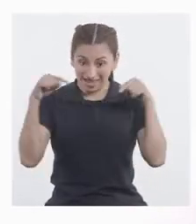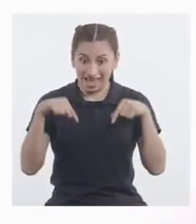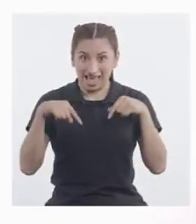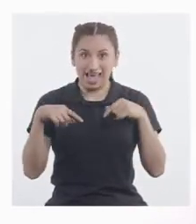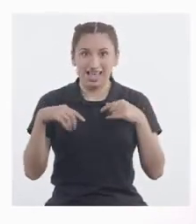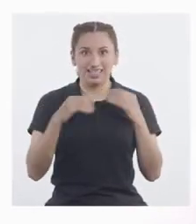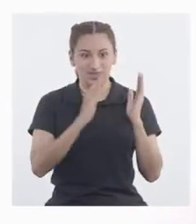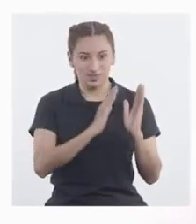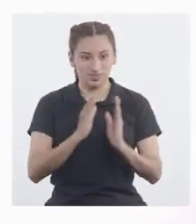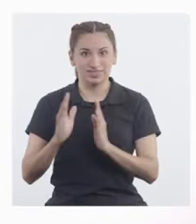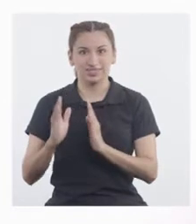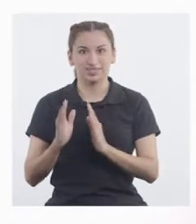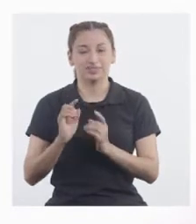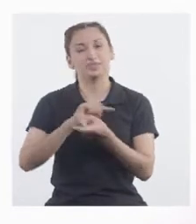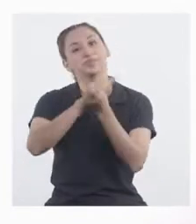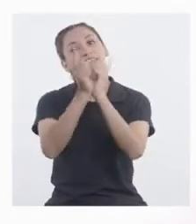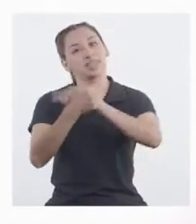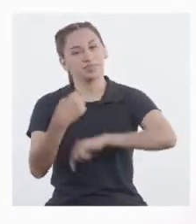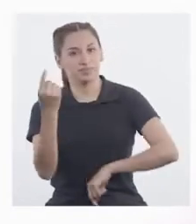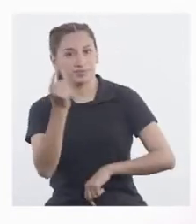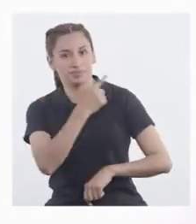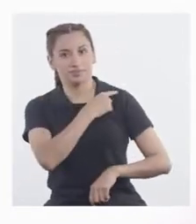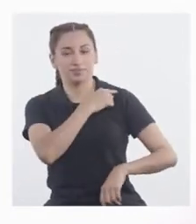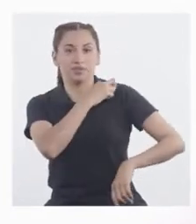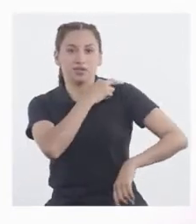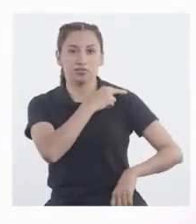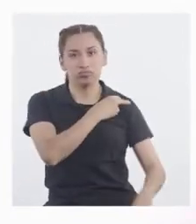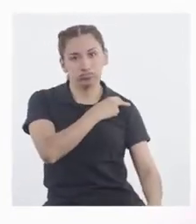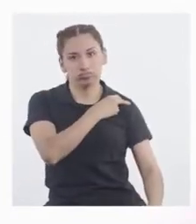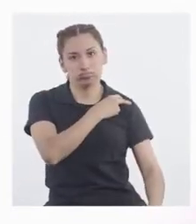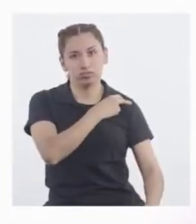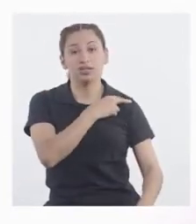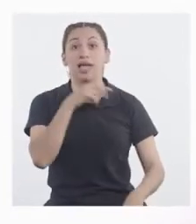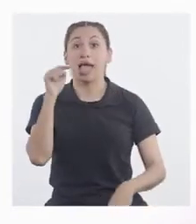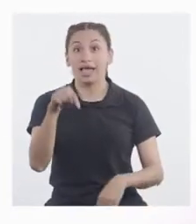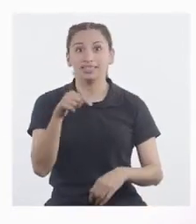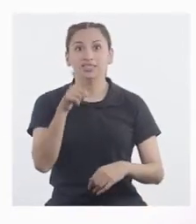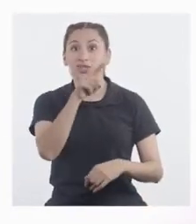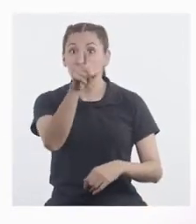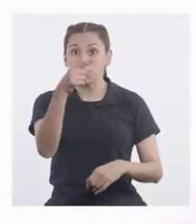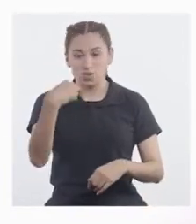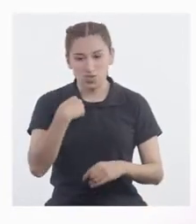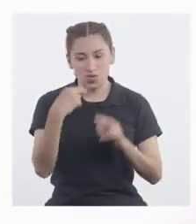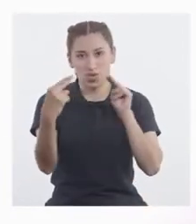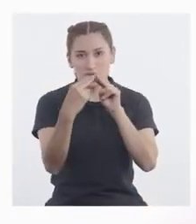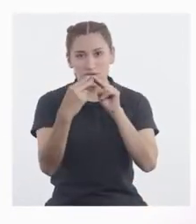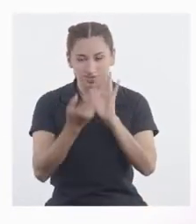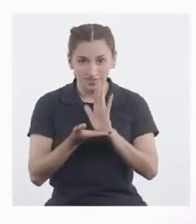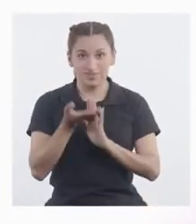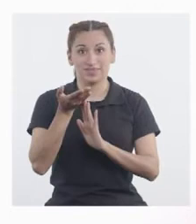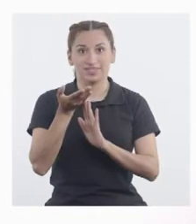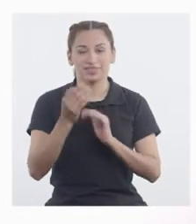ejercicios. Cambiamos de lado. De esta manera nos conoceremos un poco más.